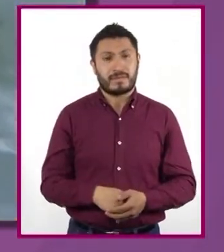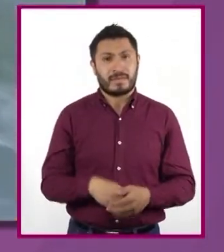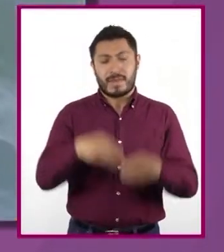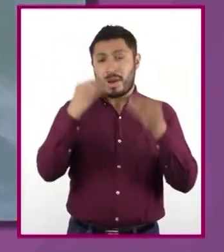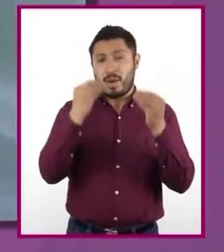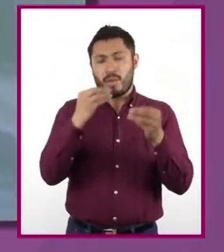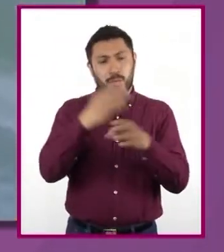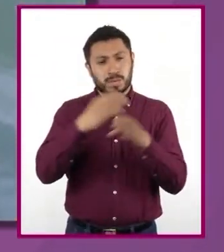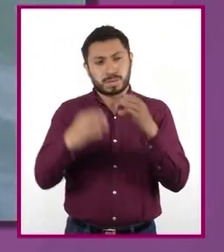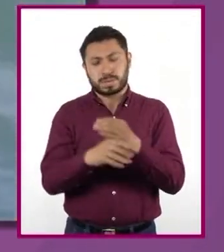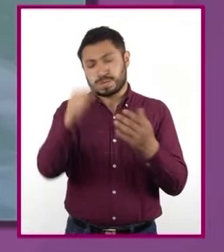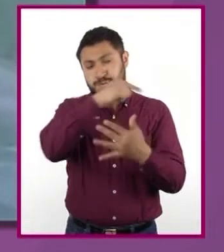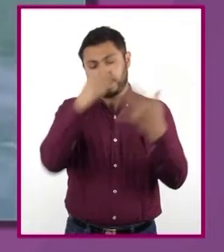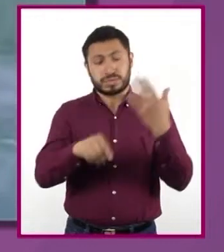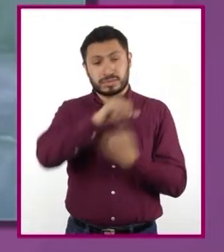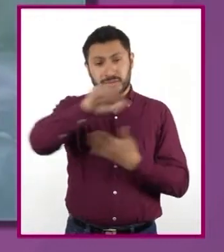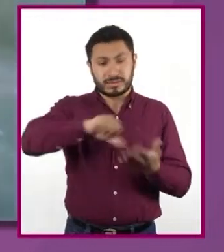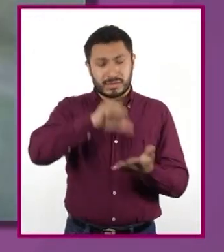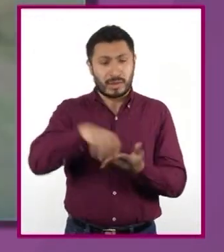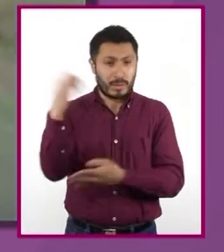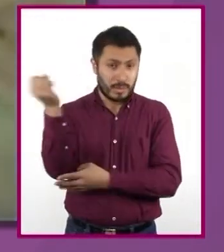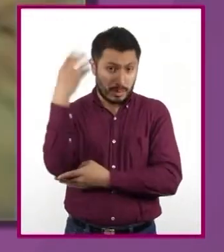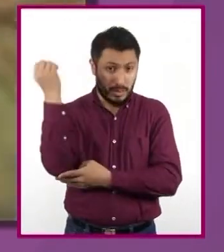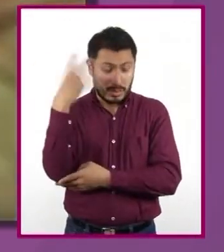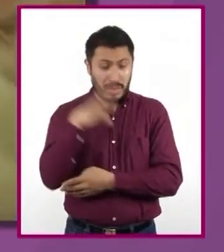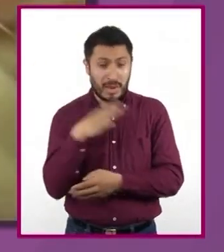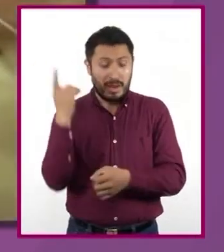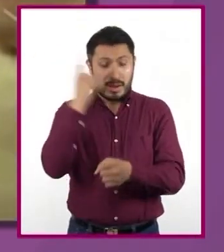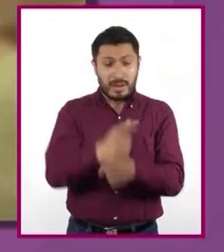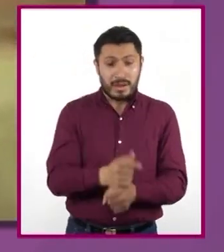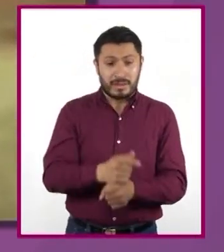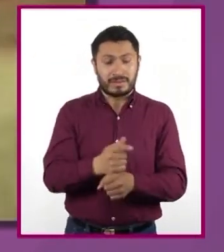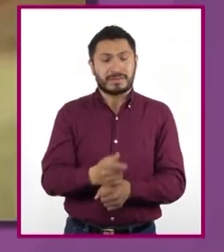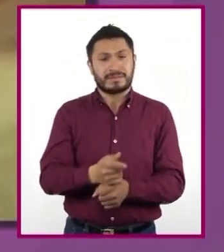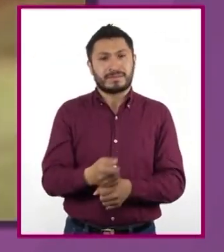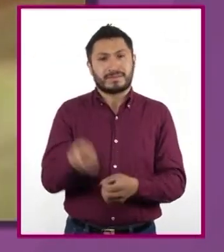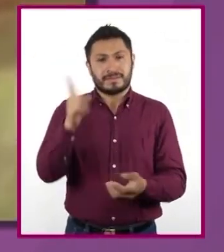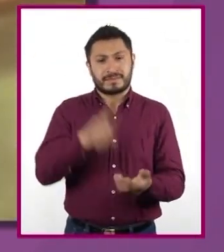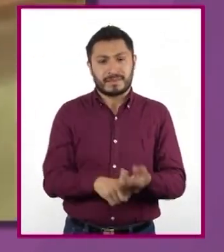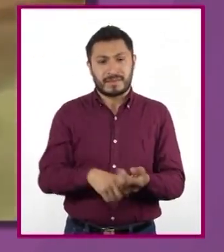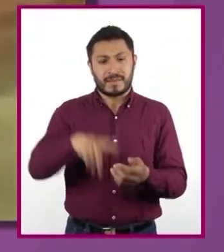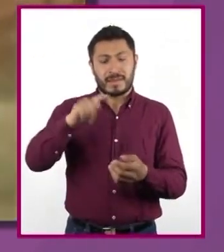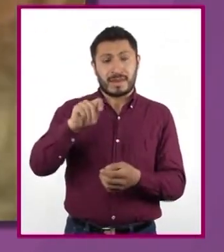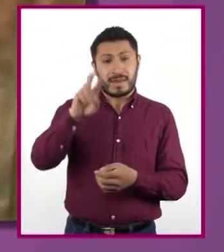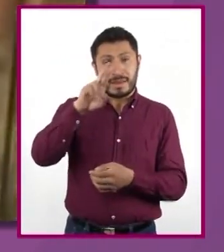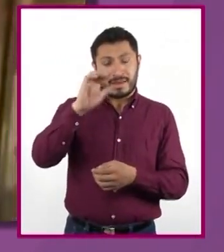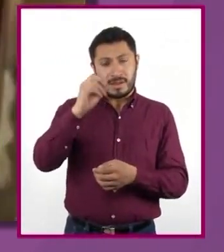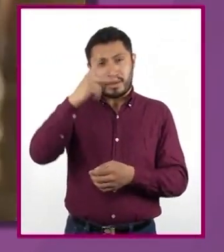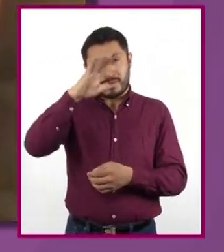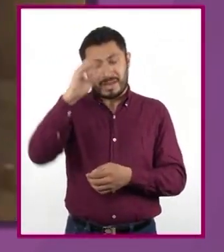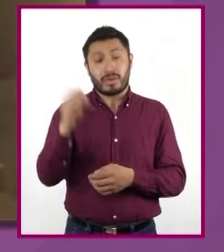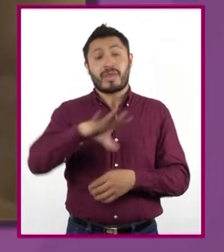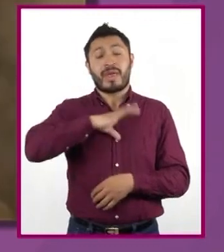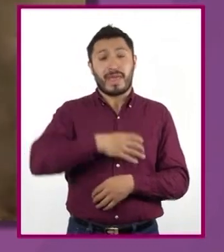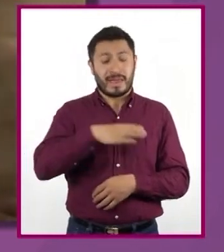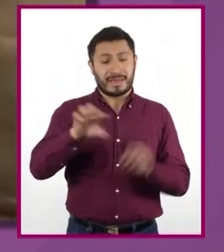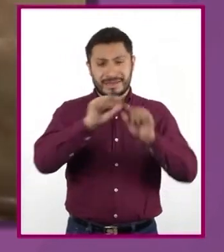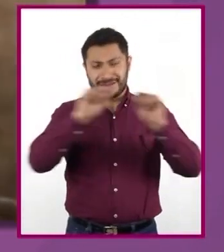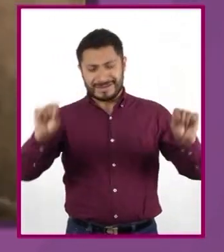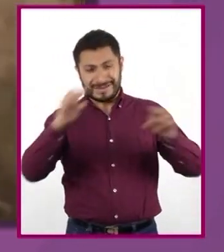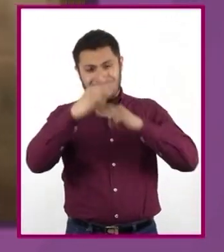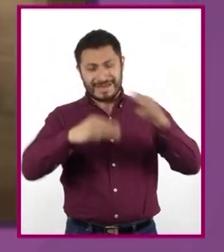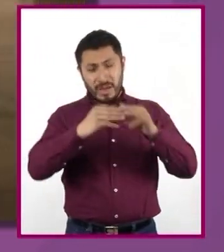Numerosos elementos de este centro ceremonial, localizado por cierto en las inmediaciones del Trópico de Cáncer, hacen pensar en una